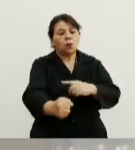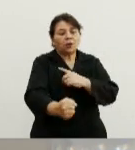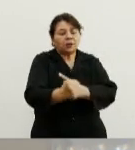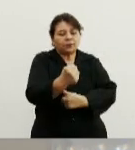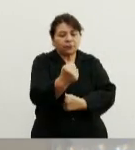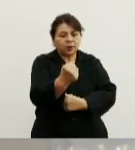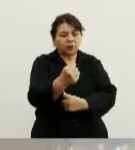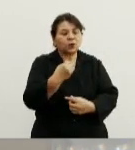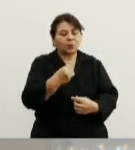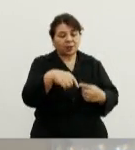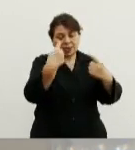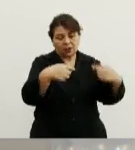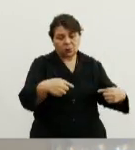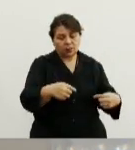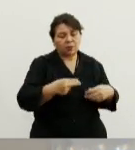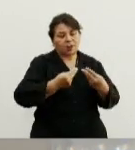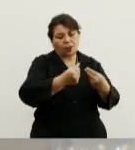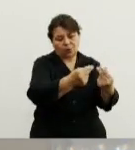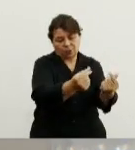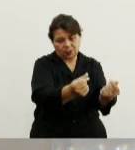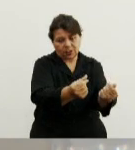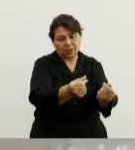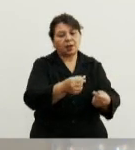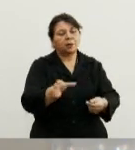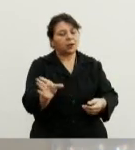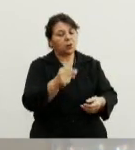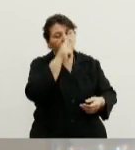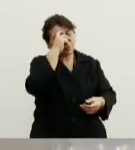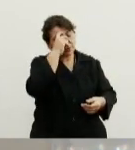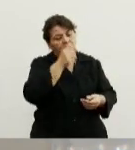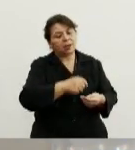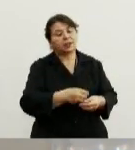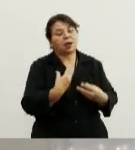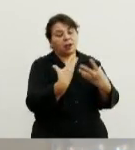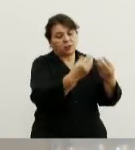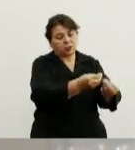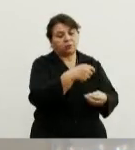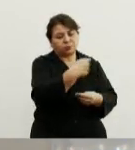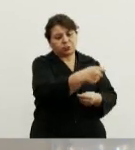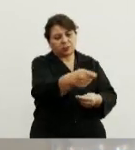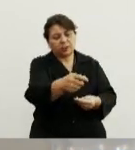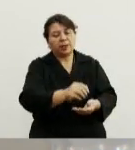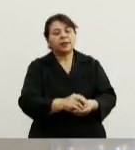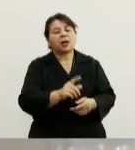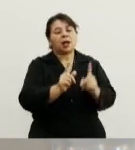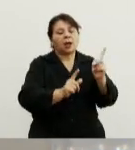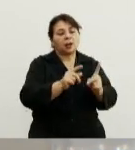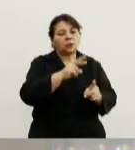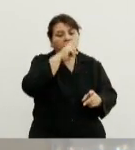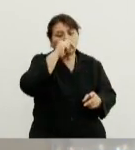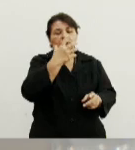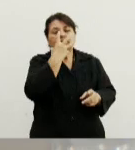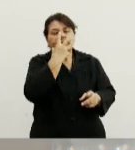de todos los elementos y equipamientos para los hospitales como así también de algunos respiradores y